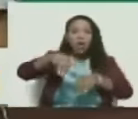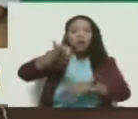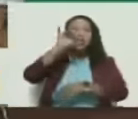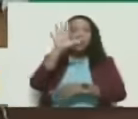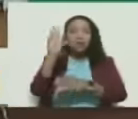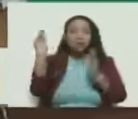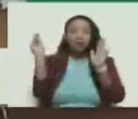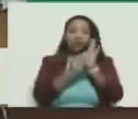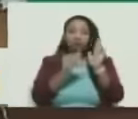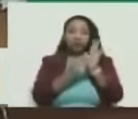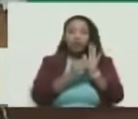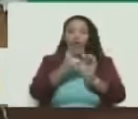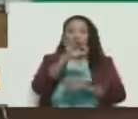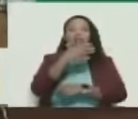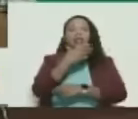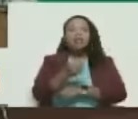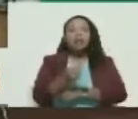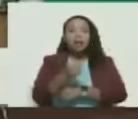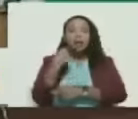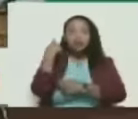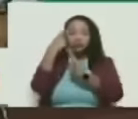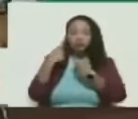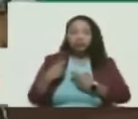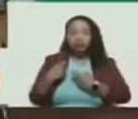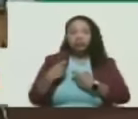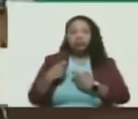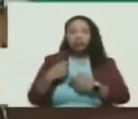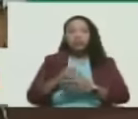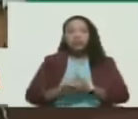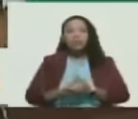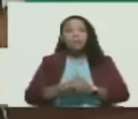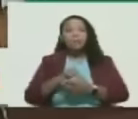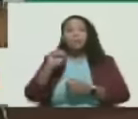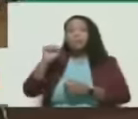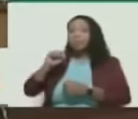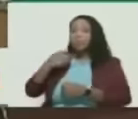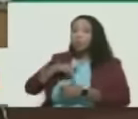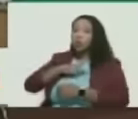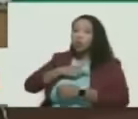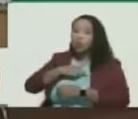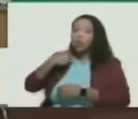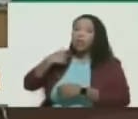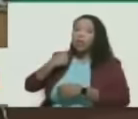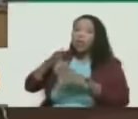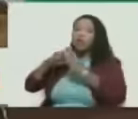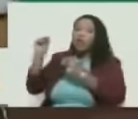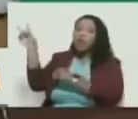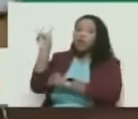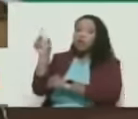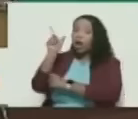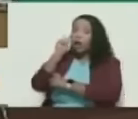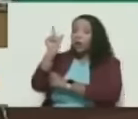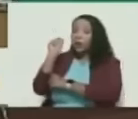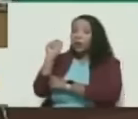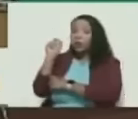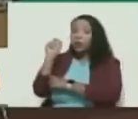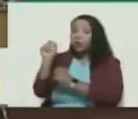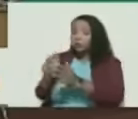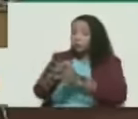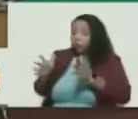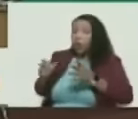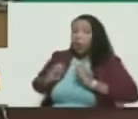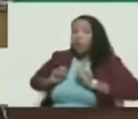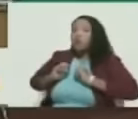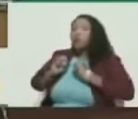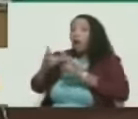de diciembre en el referéndum consultivo. Así es, Génesis. Vamos, nosotros tenemos, todos los venezolanos y todas las venezolanas, la gran